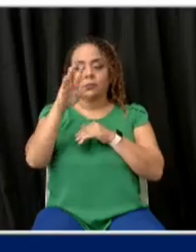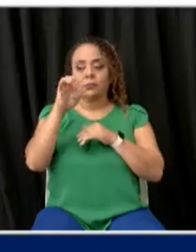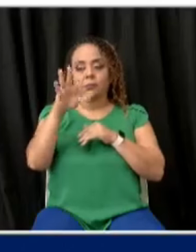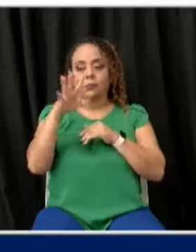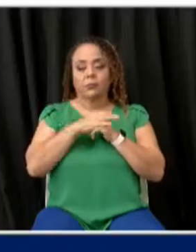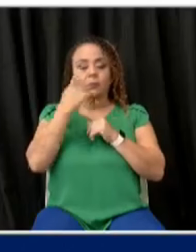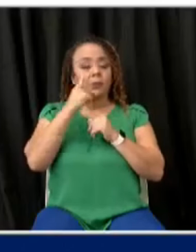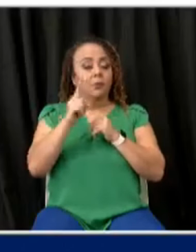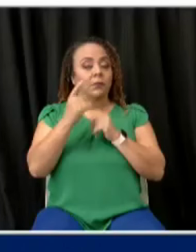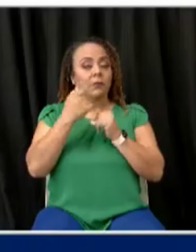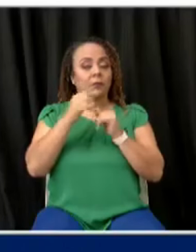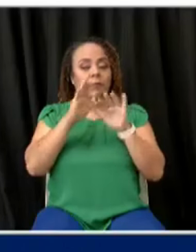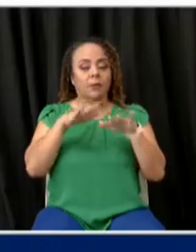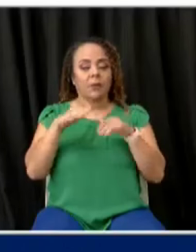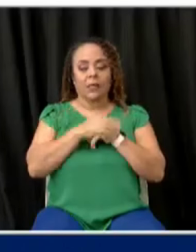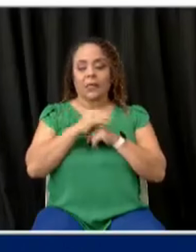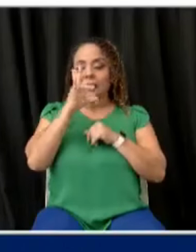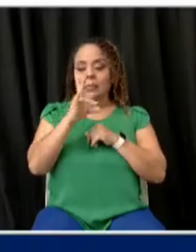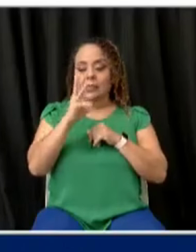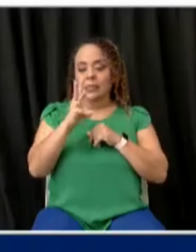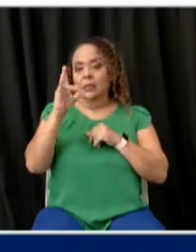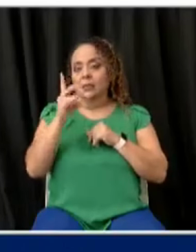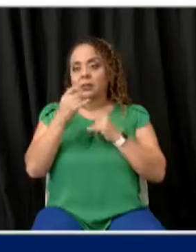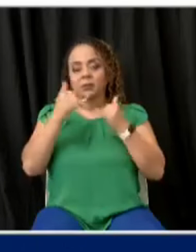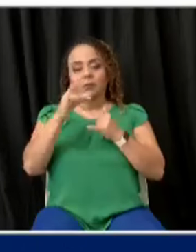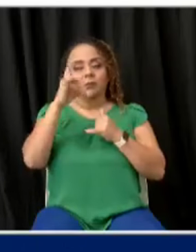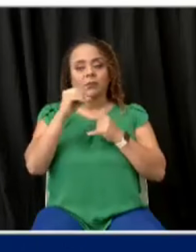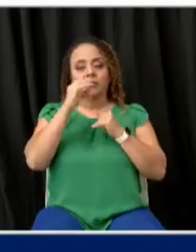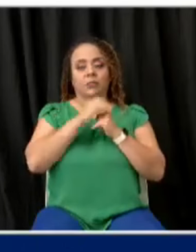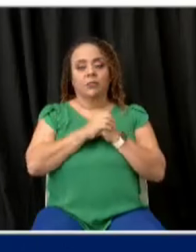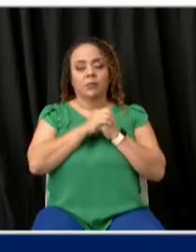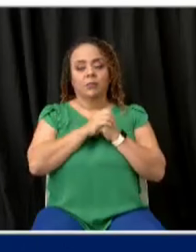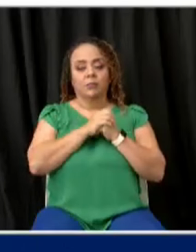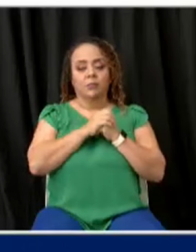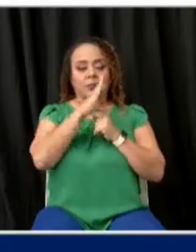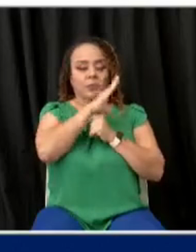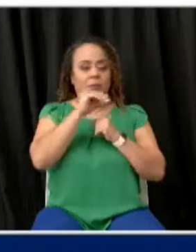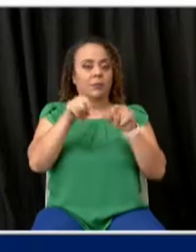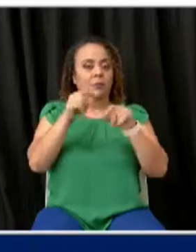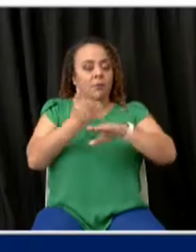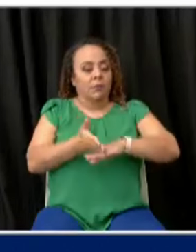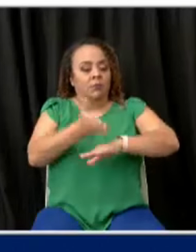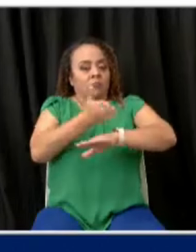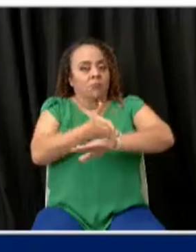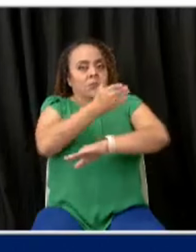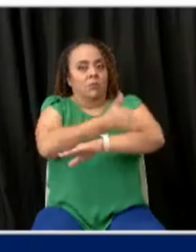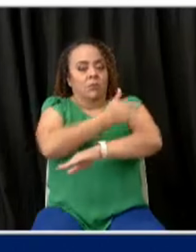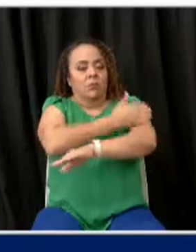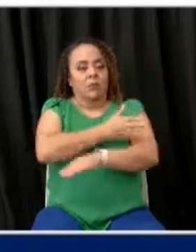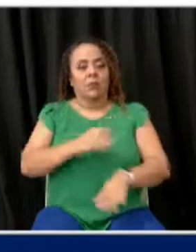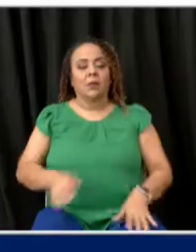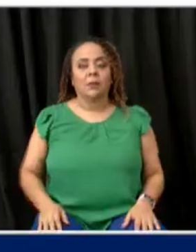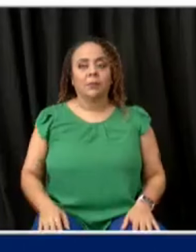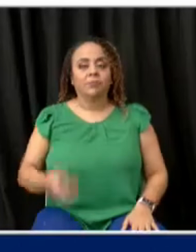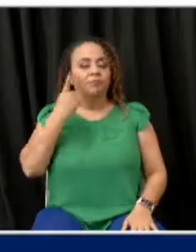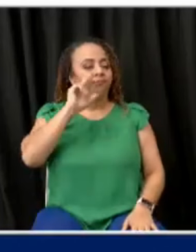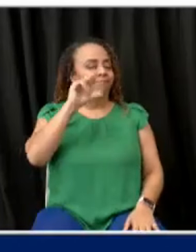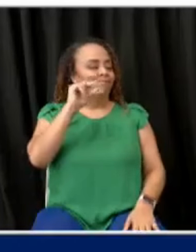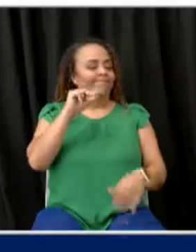ya para el día 6, 7 ya se mantienen en 80 latidos por minuto y empiezan a mejorar. Entonces, sí, para no hacerle